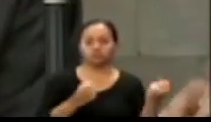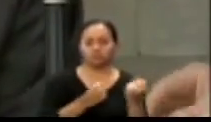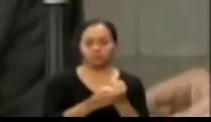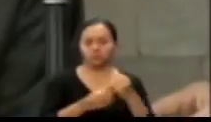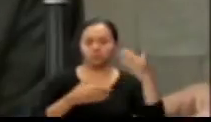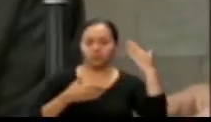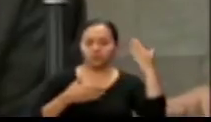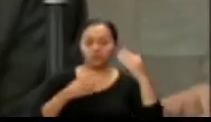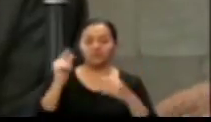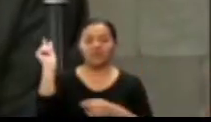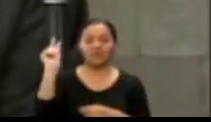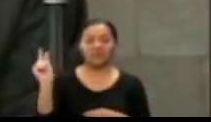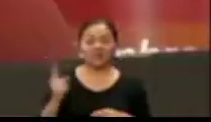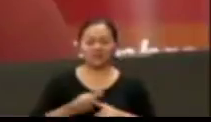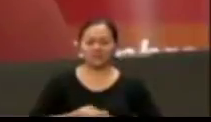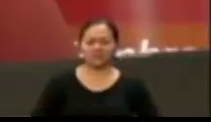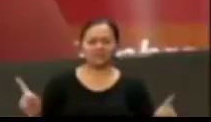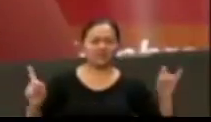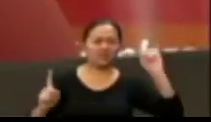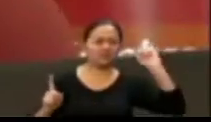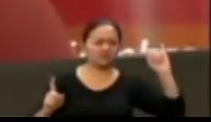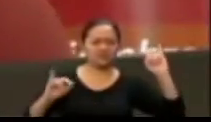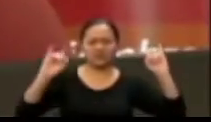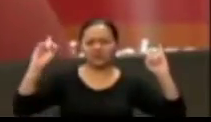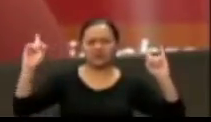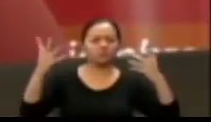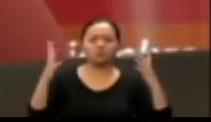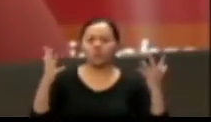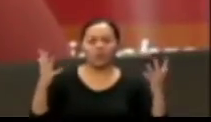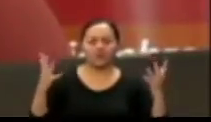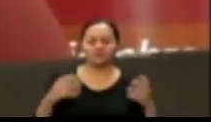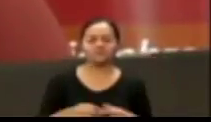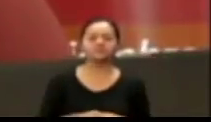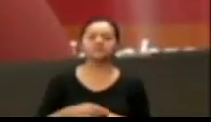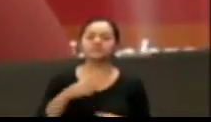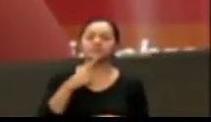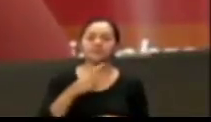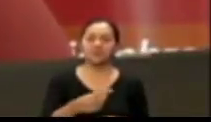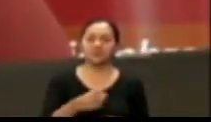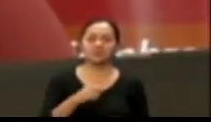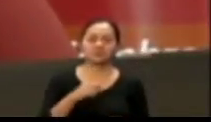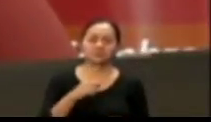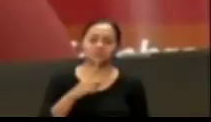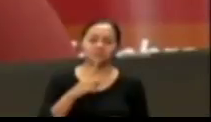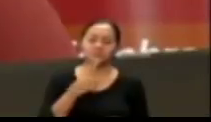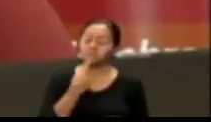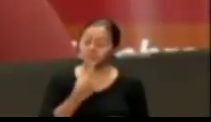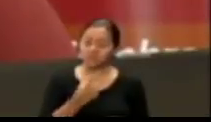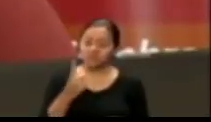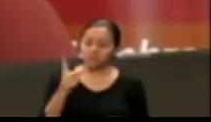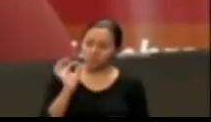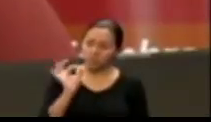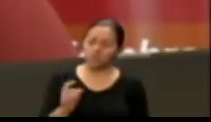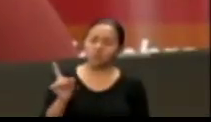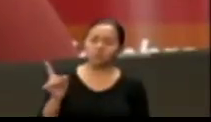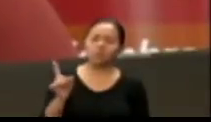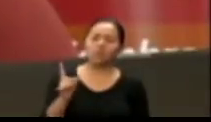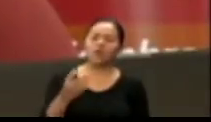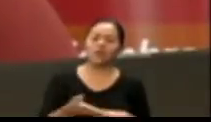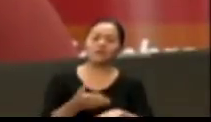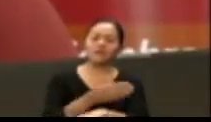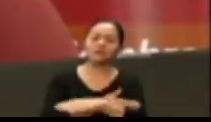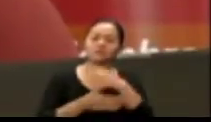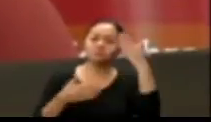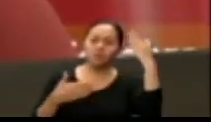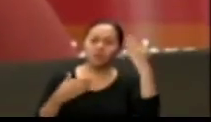entre derecha e izquierda. Alessandro, tú mencionabas, es decir, un solo mandante, el pueblo ecuatoriano, ¿verdad? Y hacer esta política